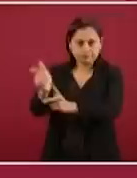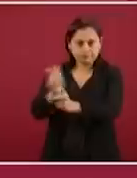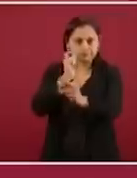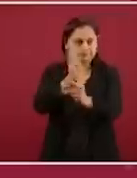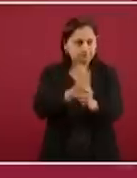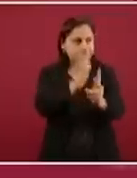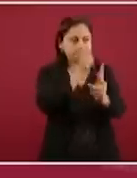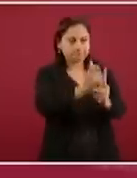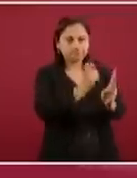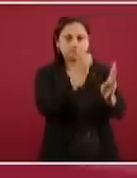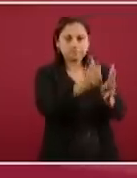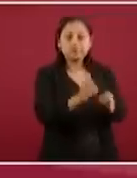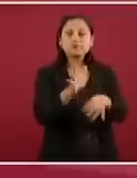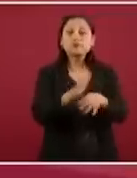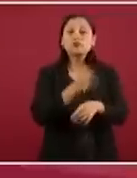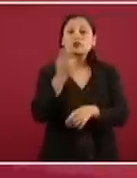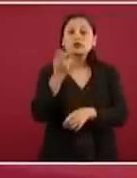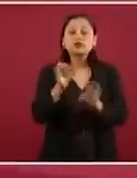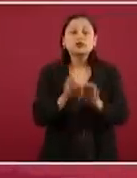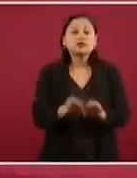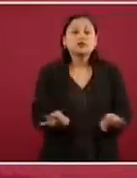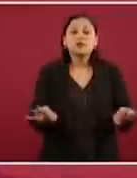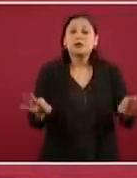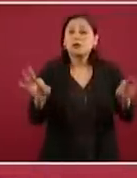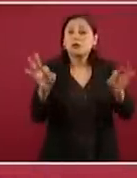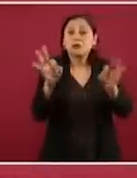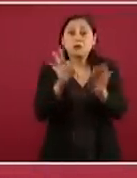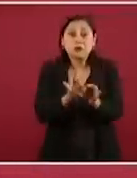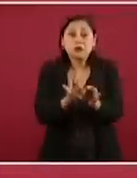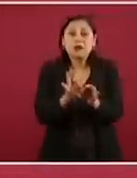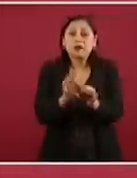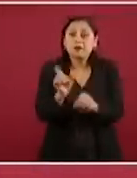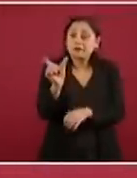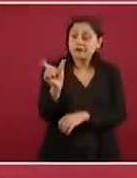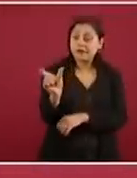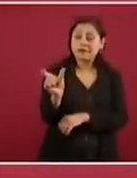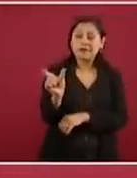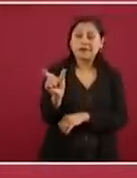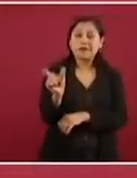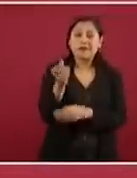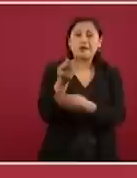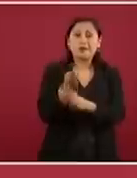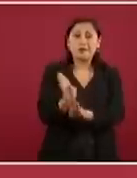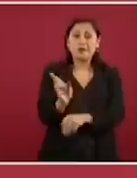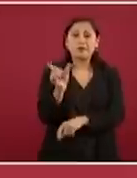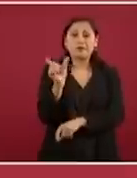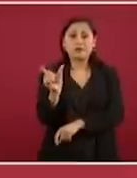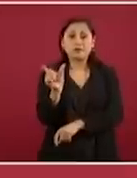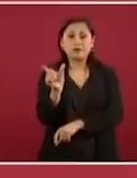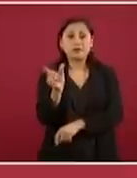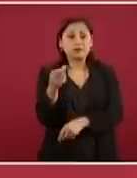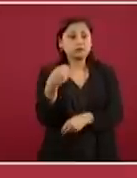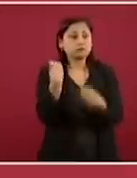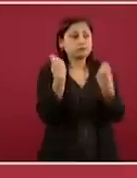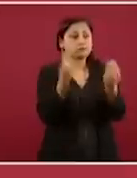de manejar todo con tarjeta, no usar efectivo.